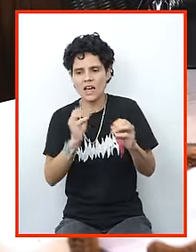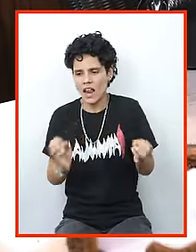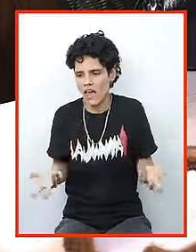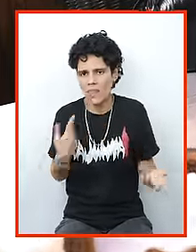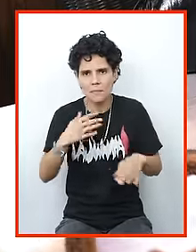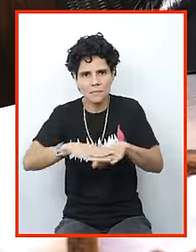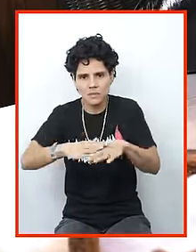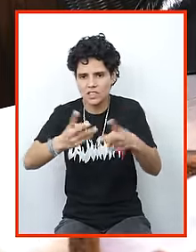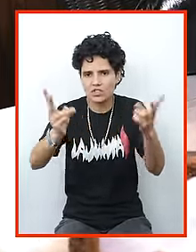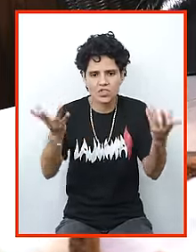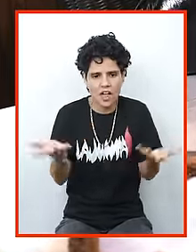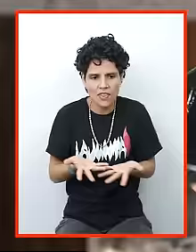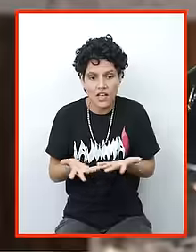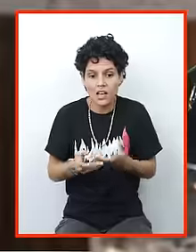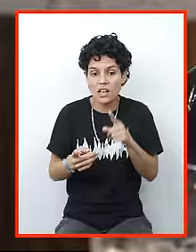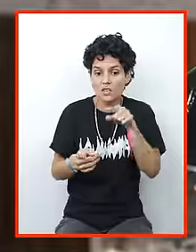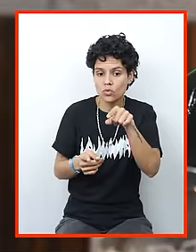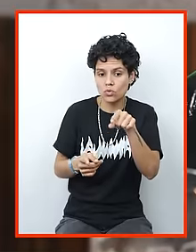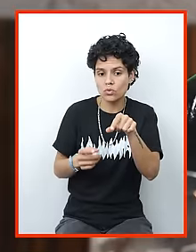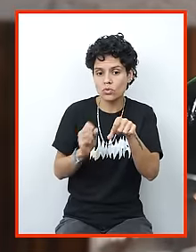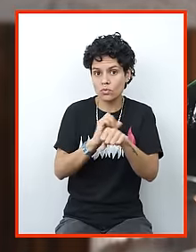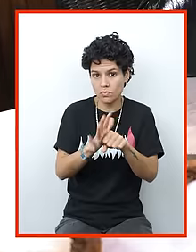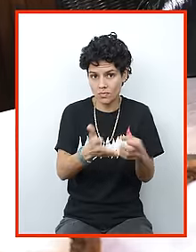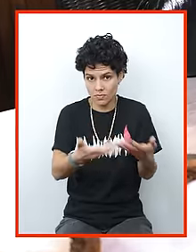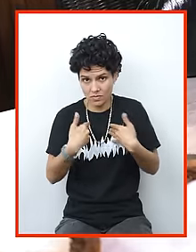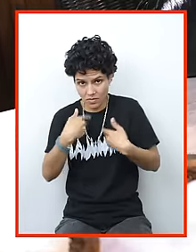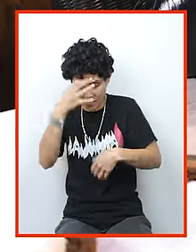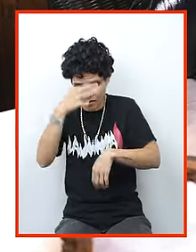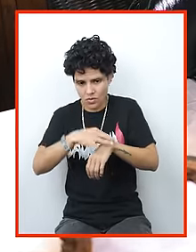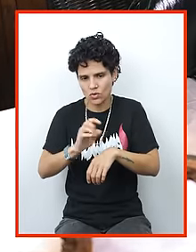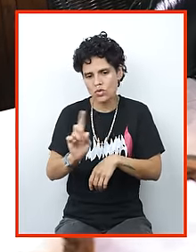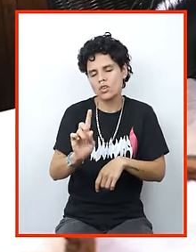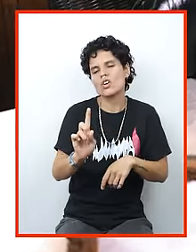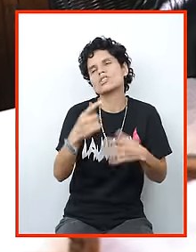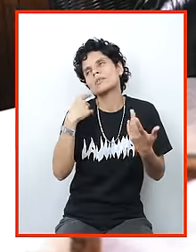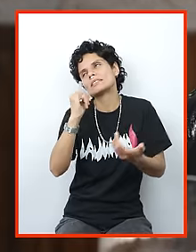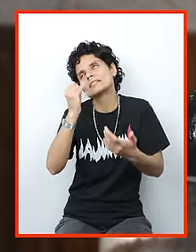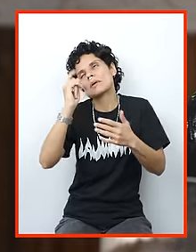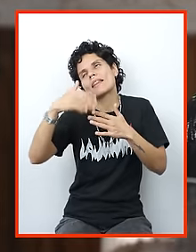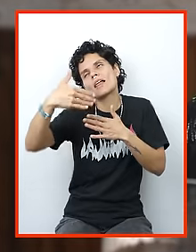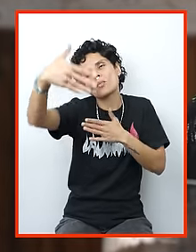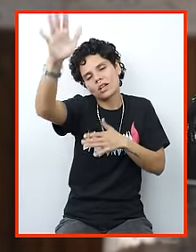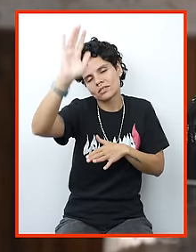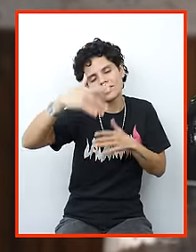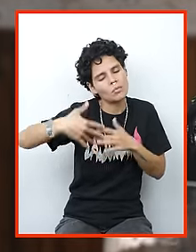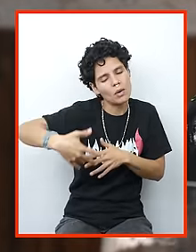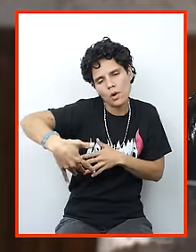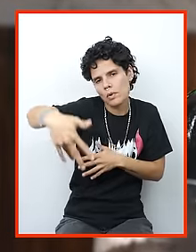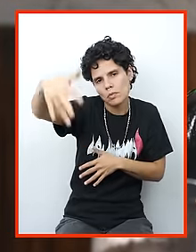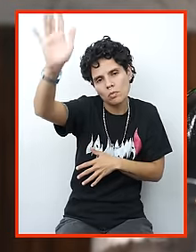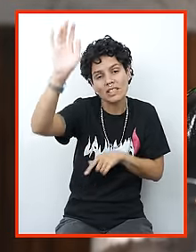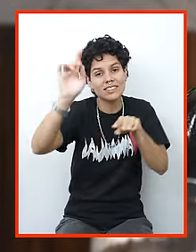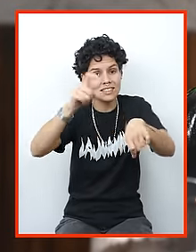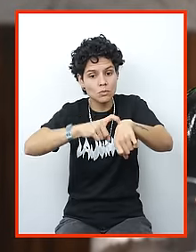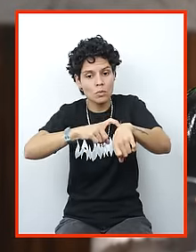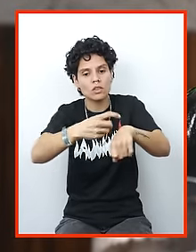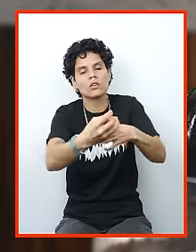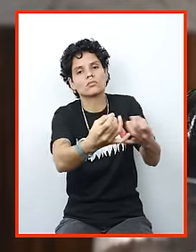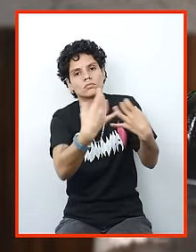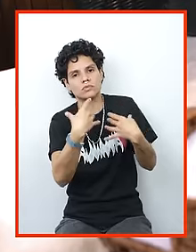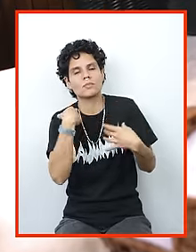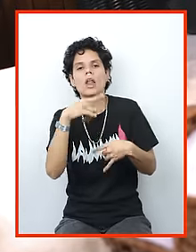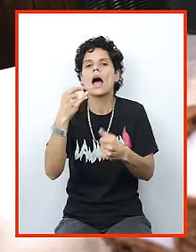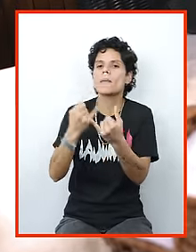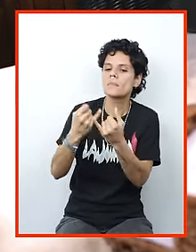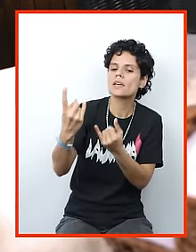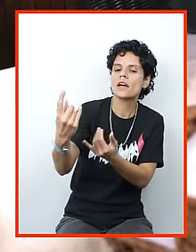permiso. Claro, estaba complicado en ese tiempo. Sí, que mi amiga... ¿Te contagiaste? No. ¿Nunca? No. Sí, después. Quizás sí, mucho después. Sí,